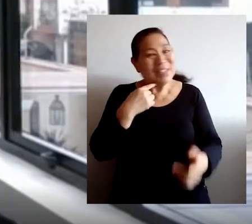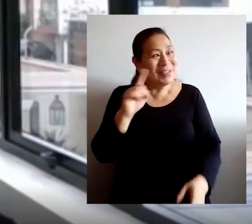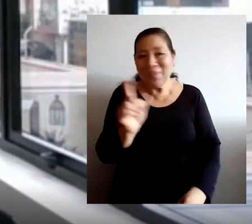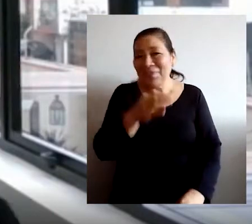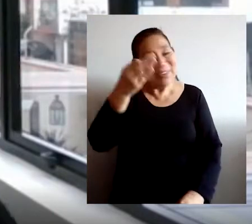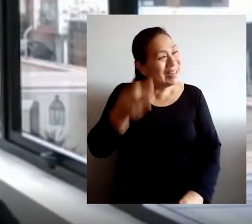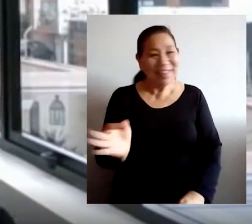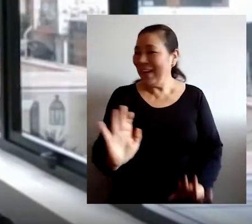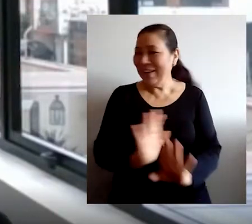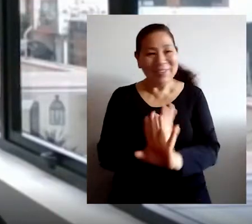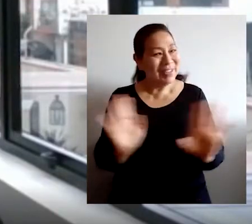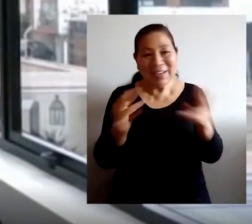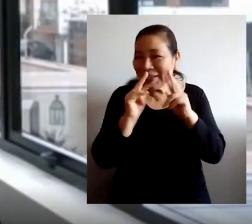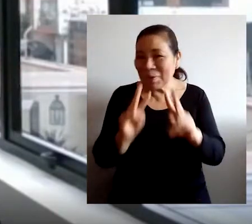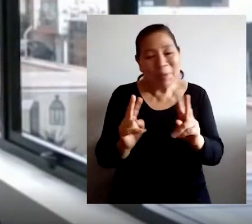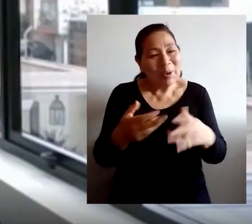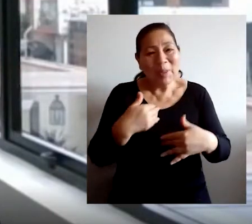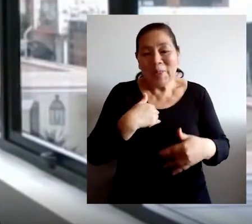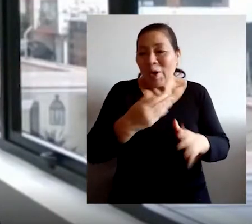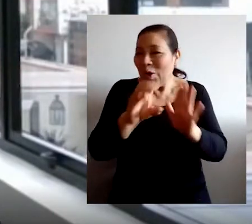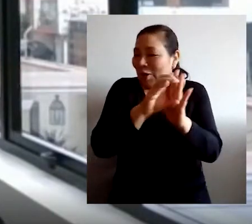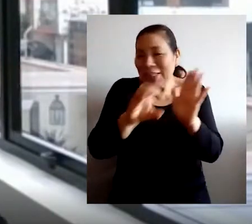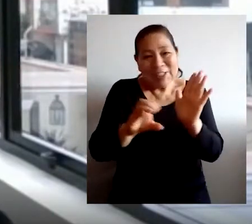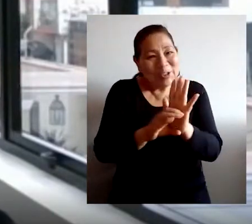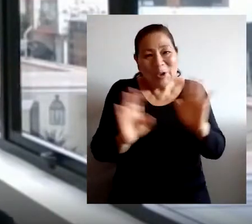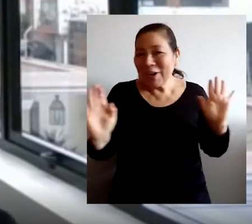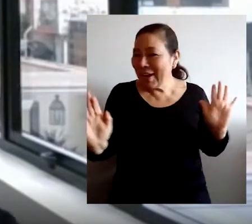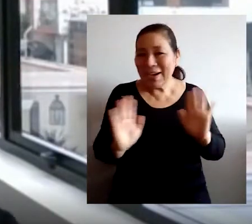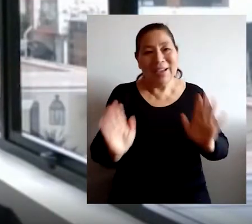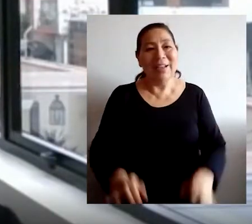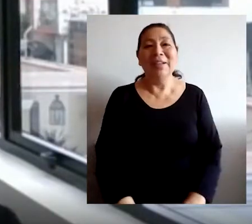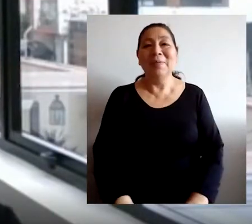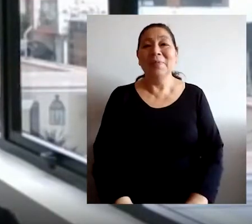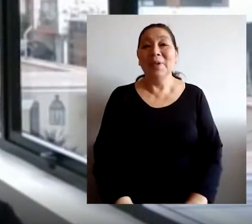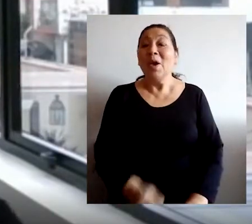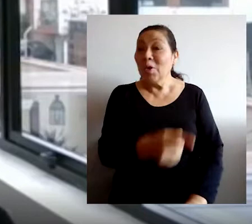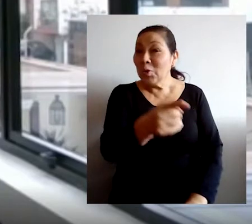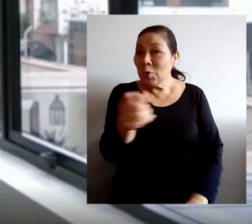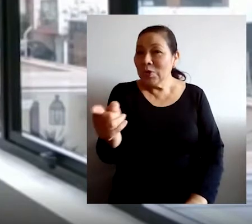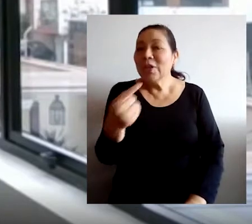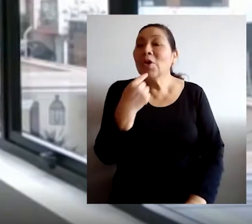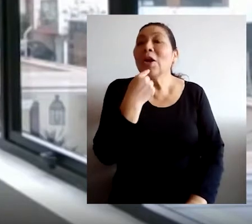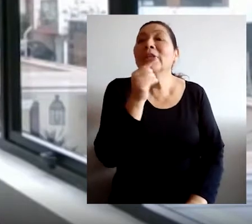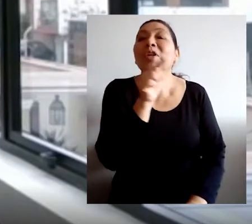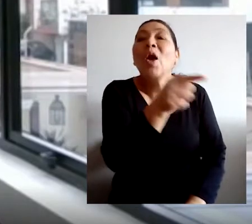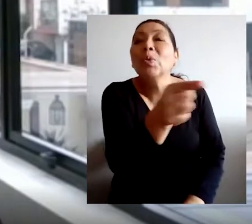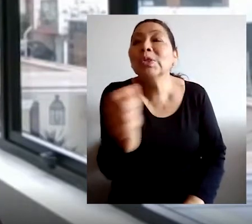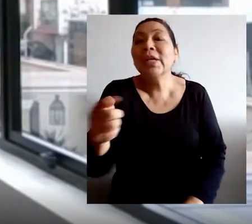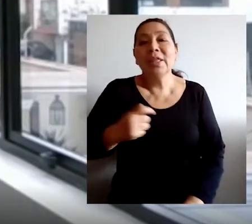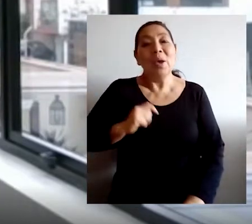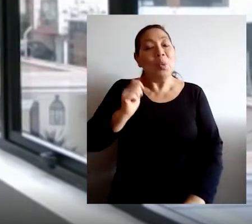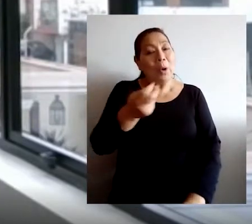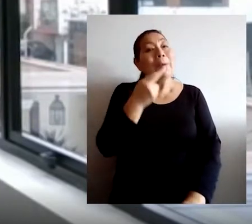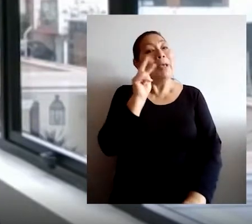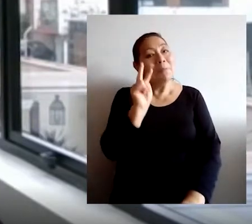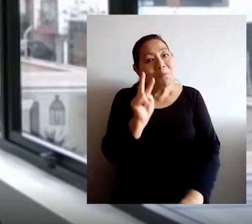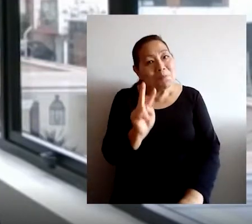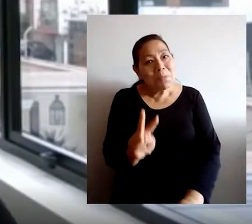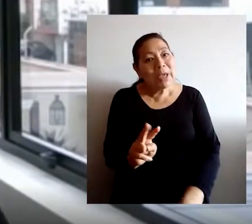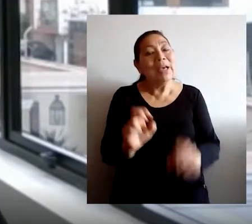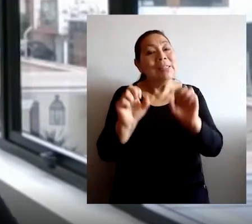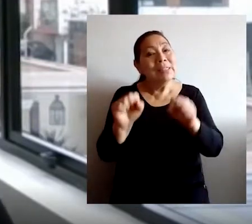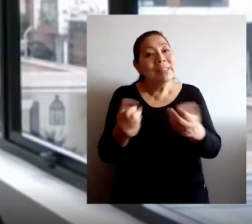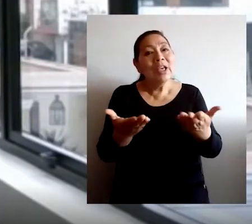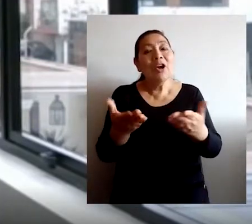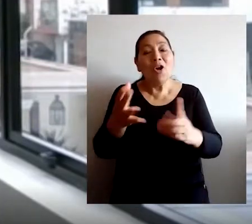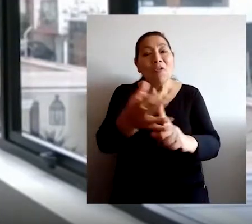cierto. Eso no tiene nada que ver con un derecho constitucional. Yo vengo ante ustedes a invocarle que aprecien si ha